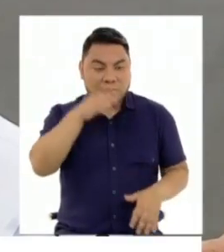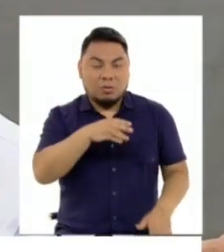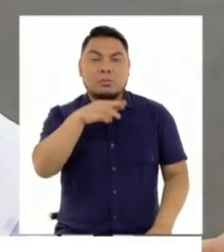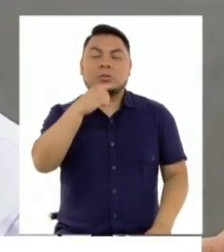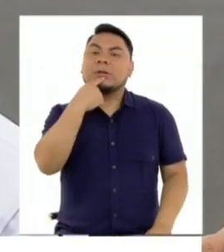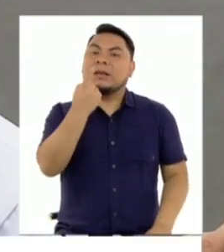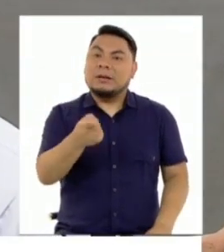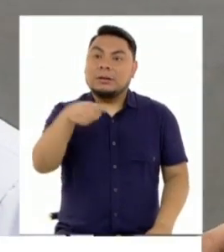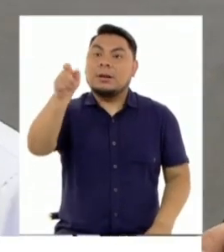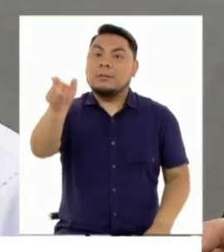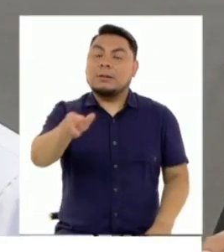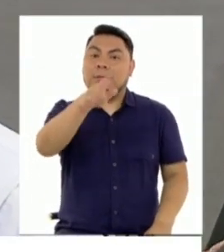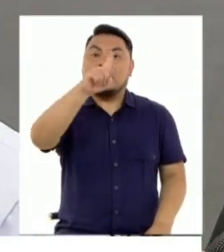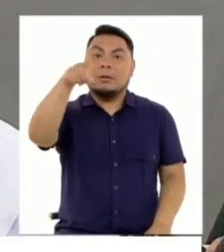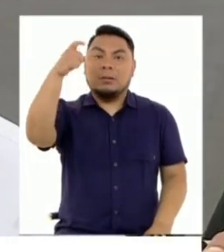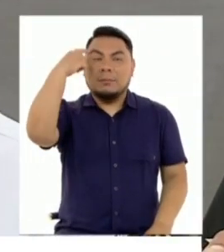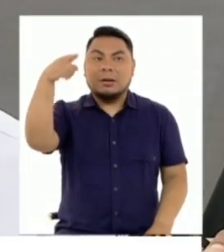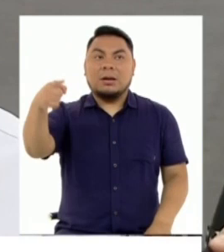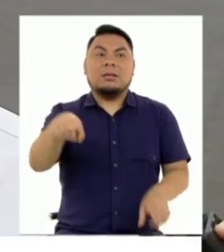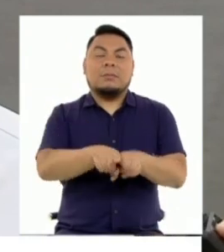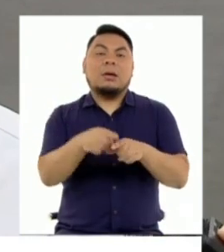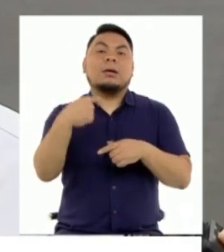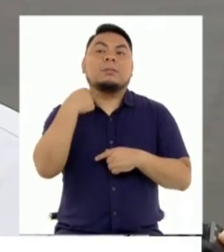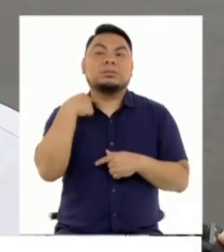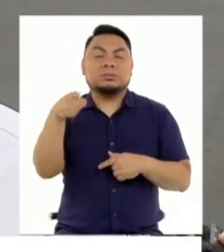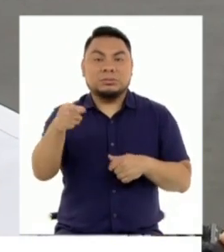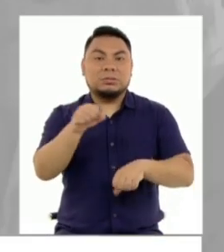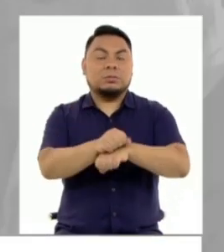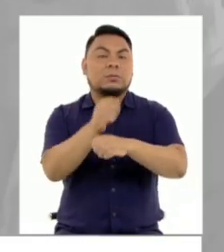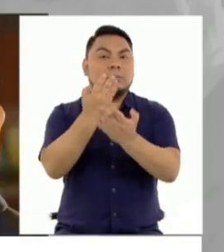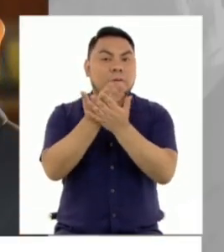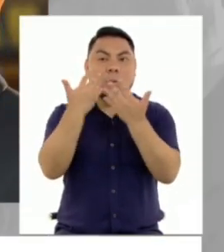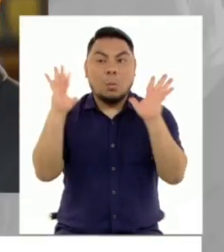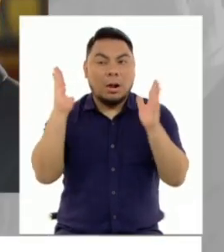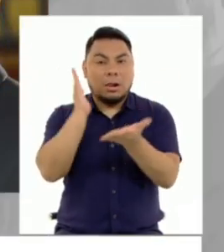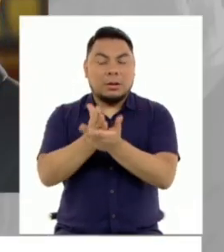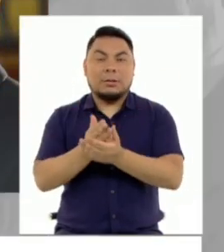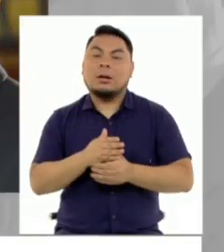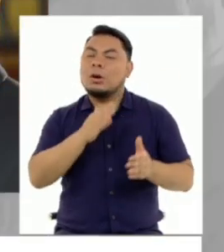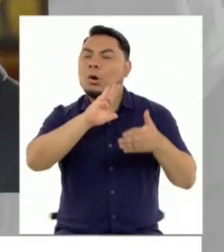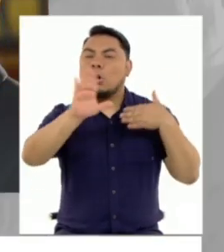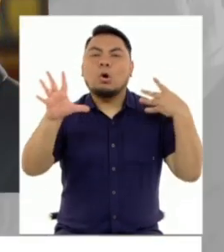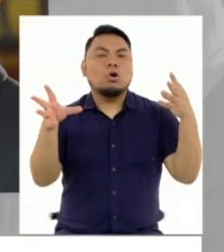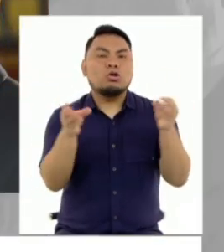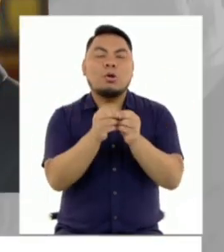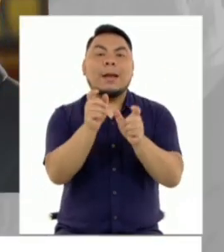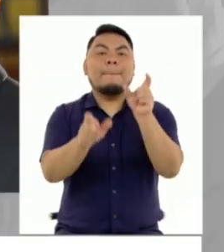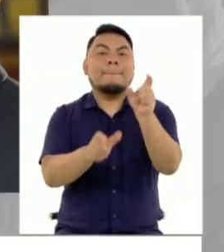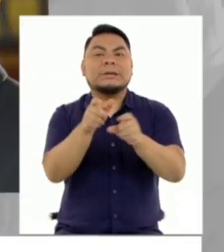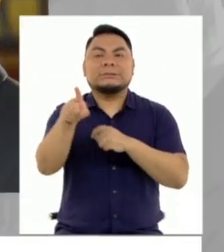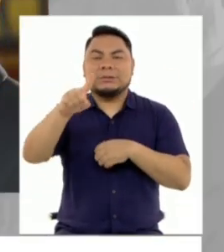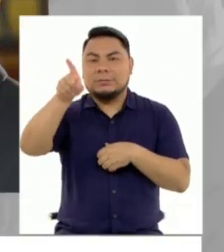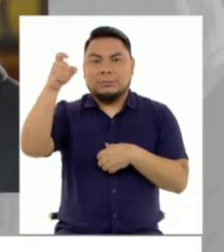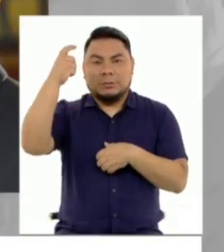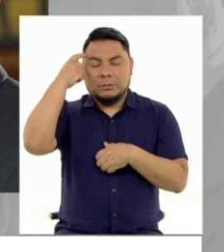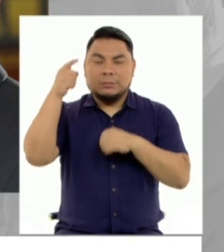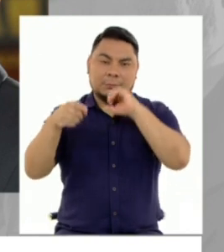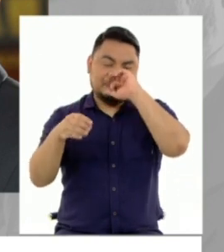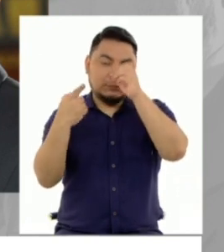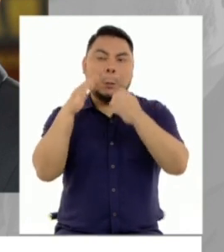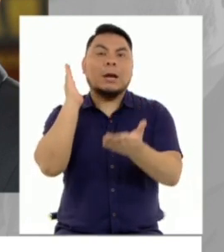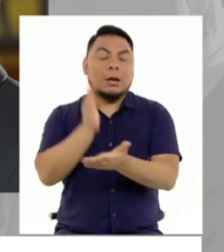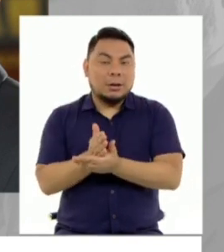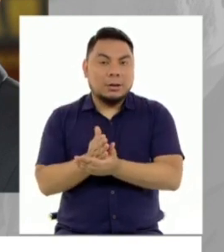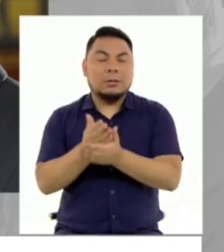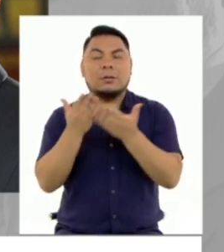los personajes políticos involucrados en acciones penales. Todas las personas que tienen este perfil político, ¿no? Políticos que han